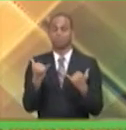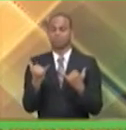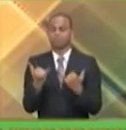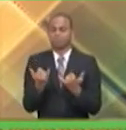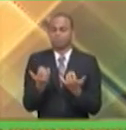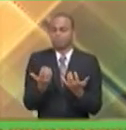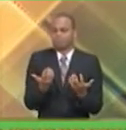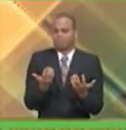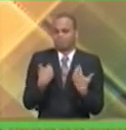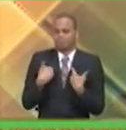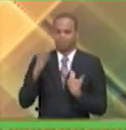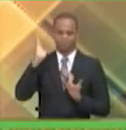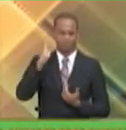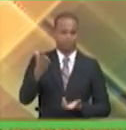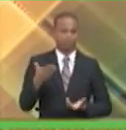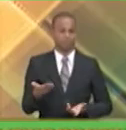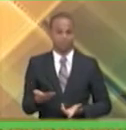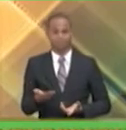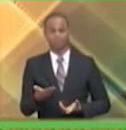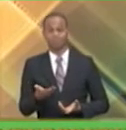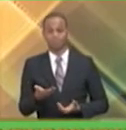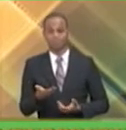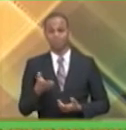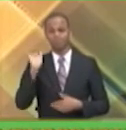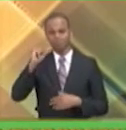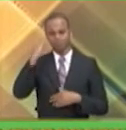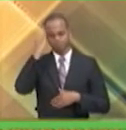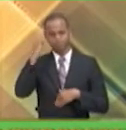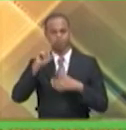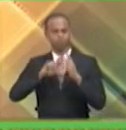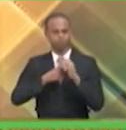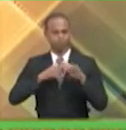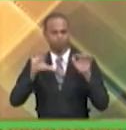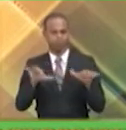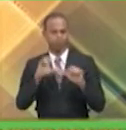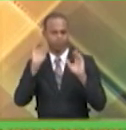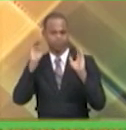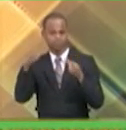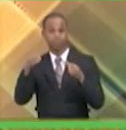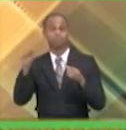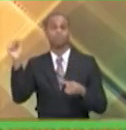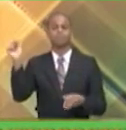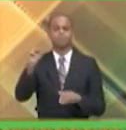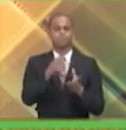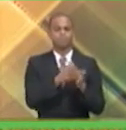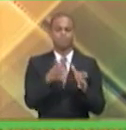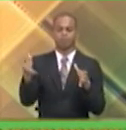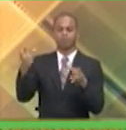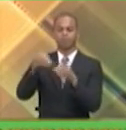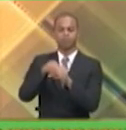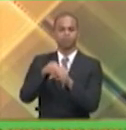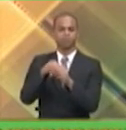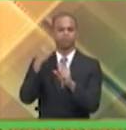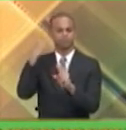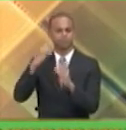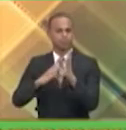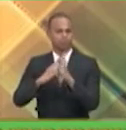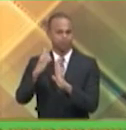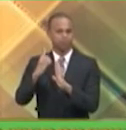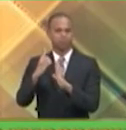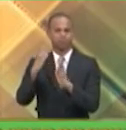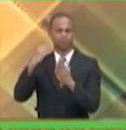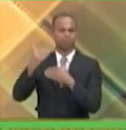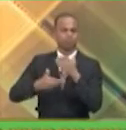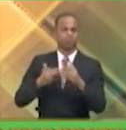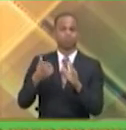atención a la discapacidad y todas estas iniciativas que van dirigidas a incluir en el desarrollo y en el